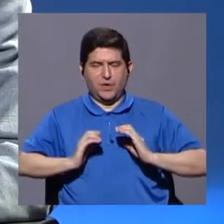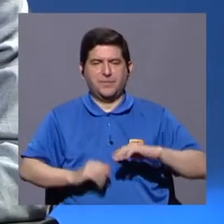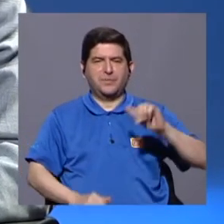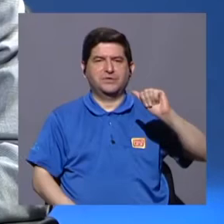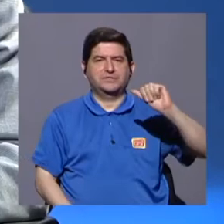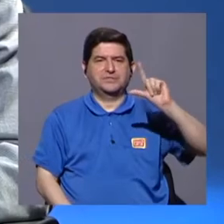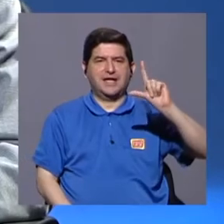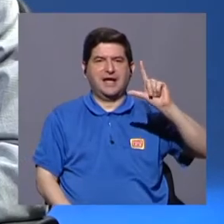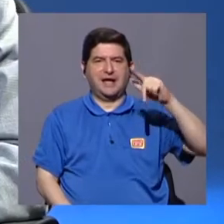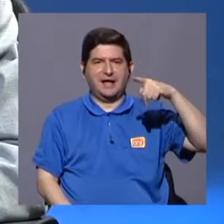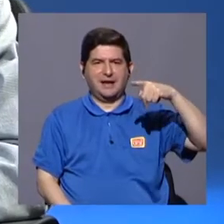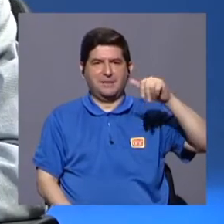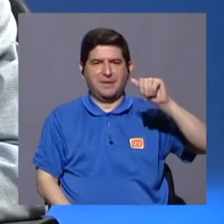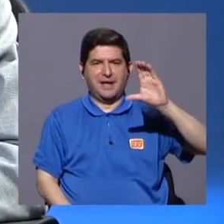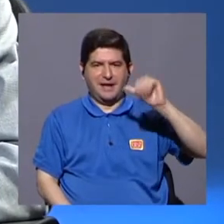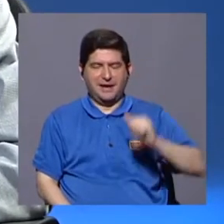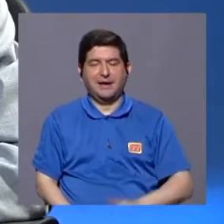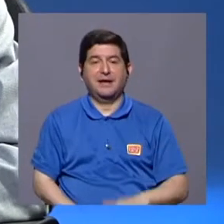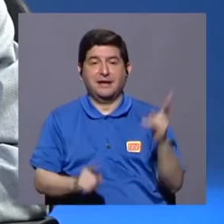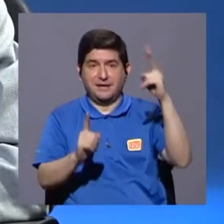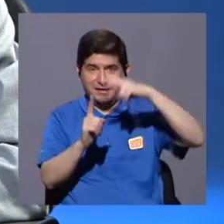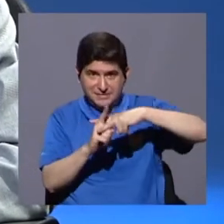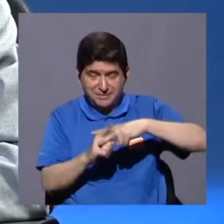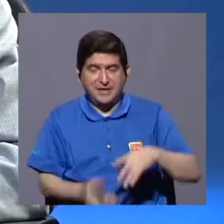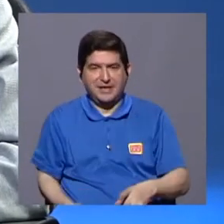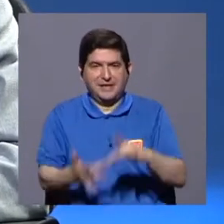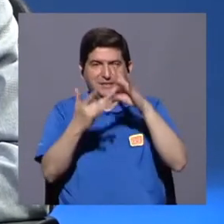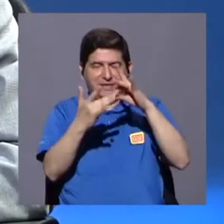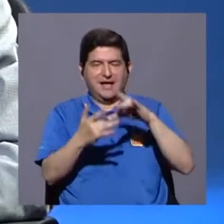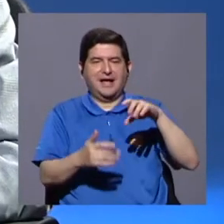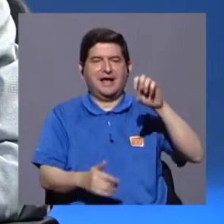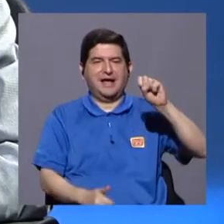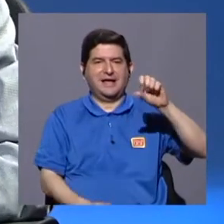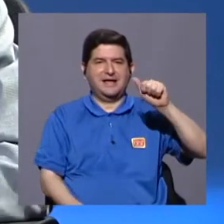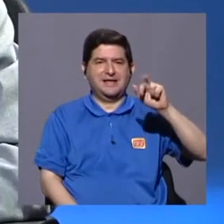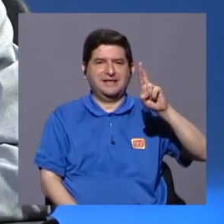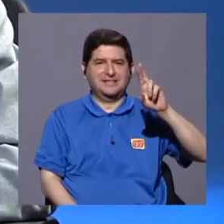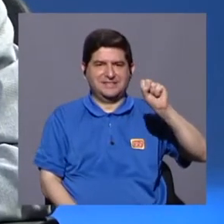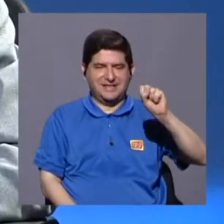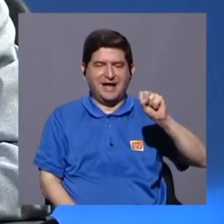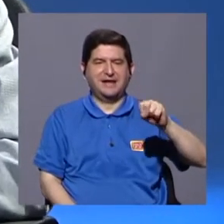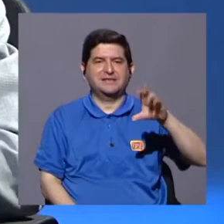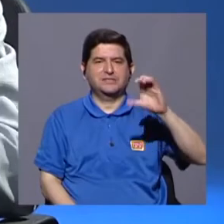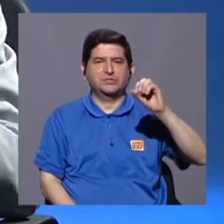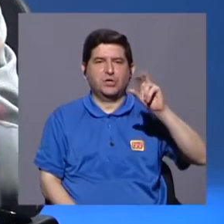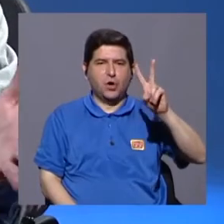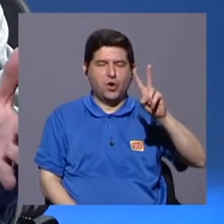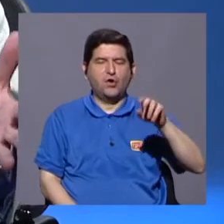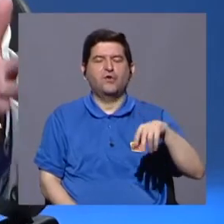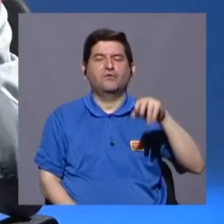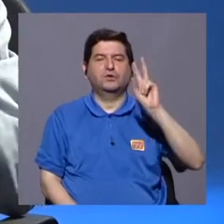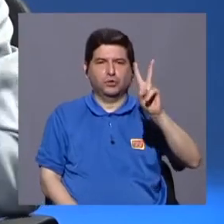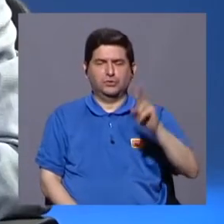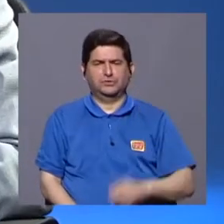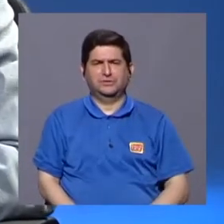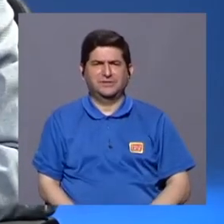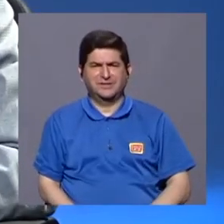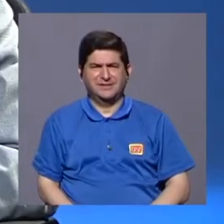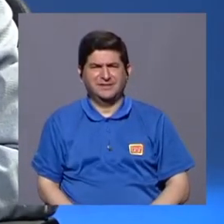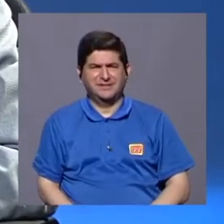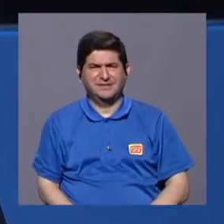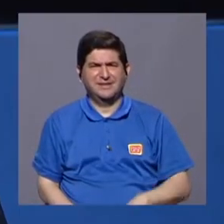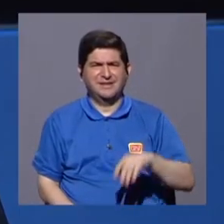específicos para asarco v2 porque no llama y porque no cualquier otro animal en